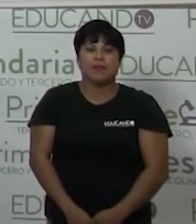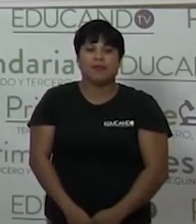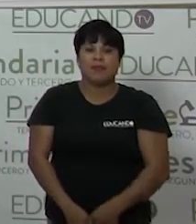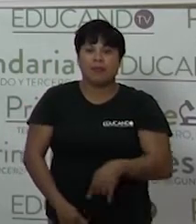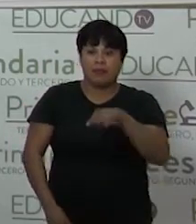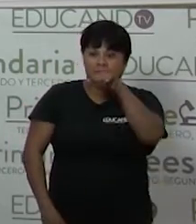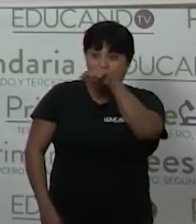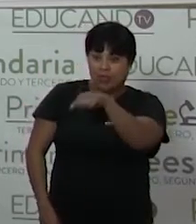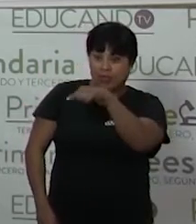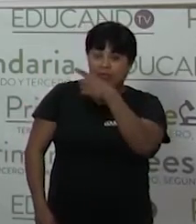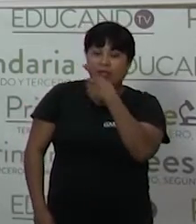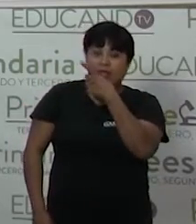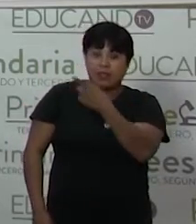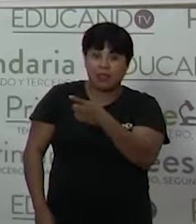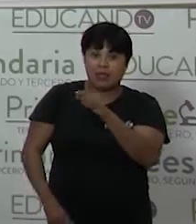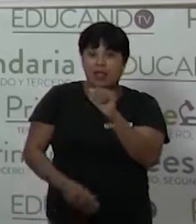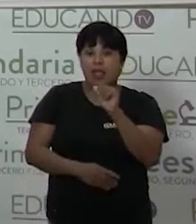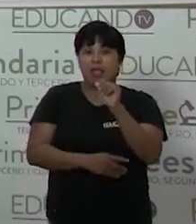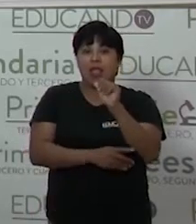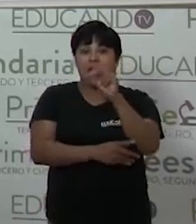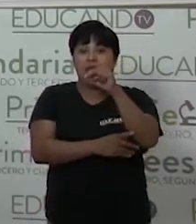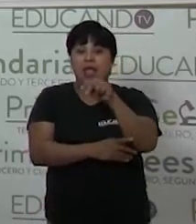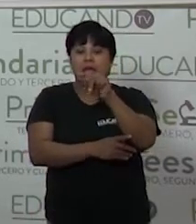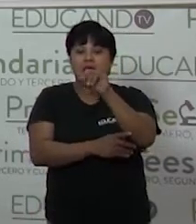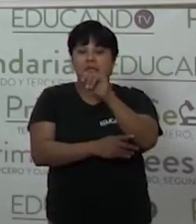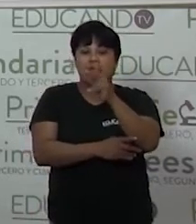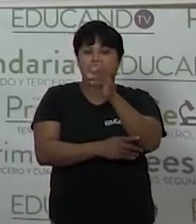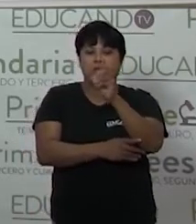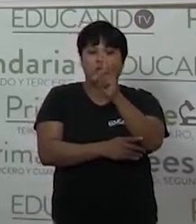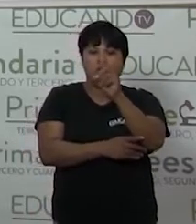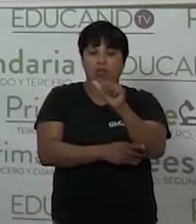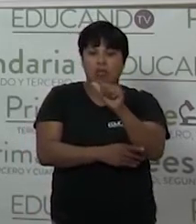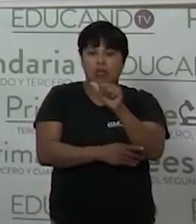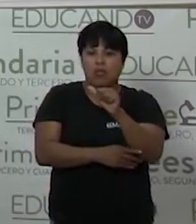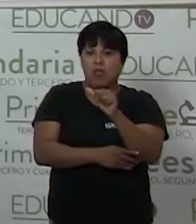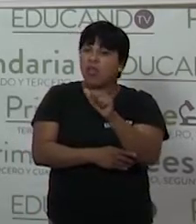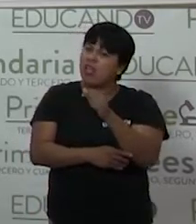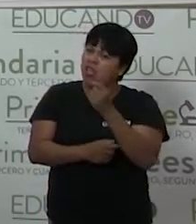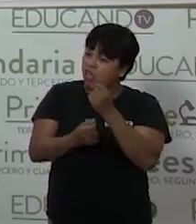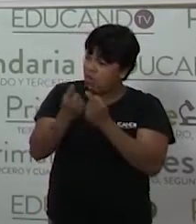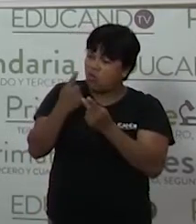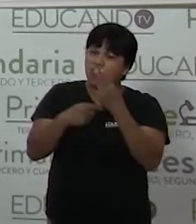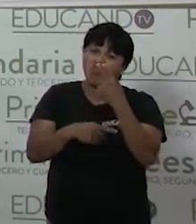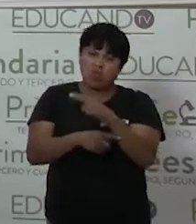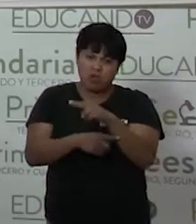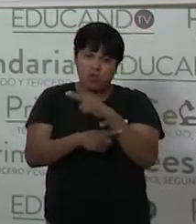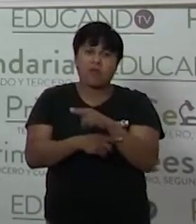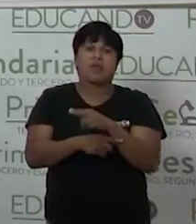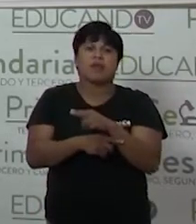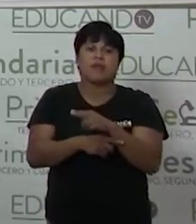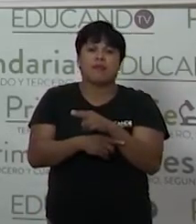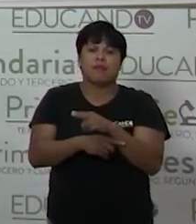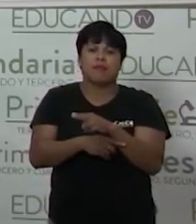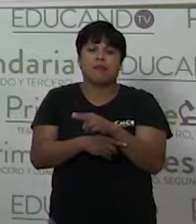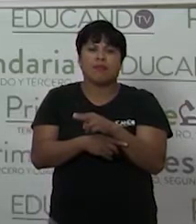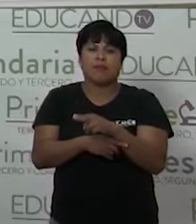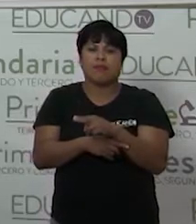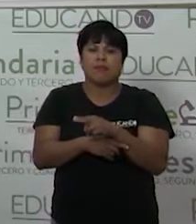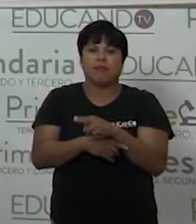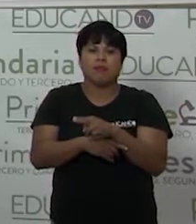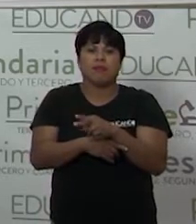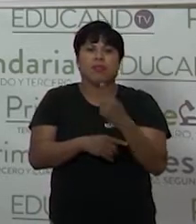aquí dice antípodas algún nombre y